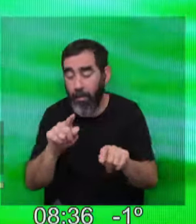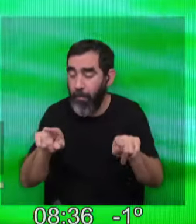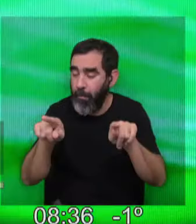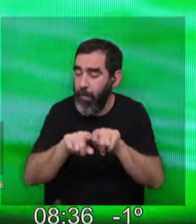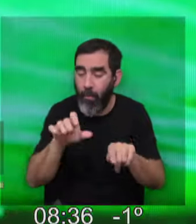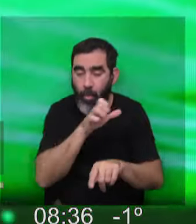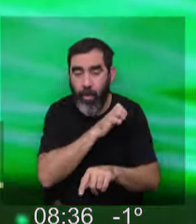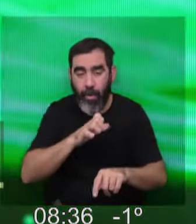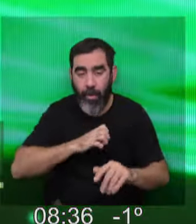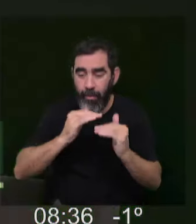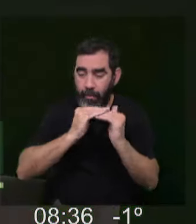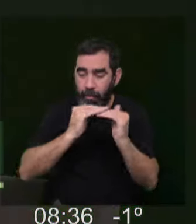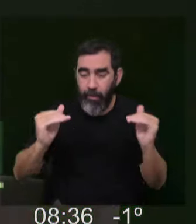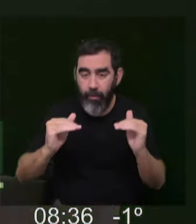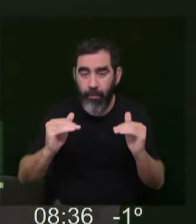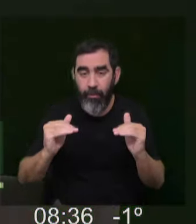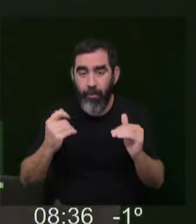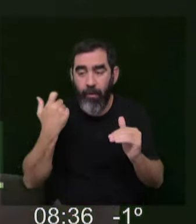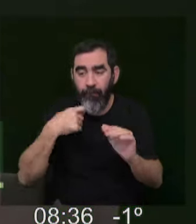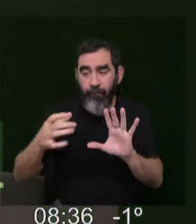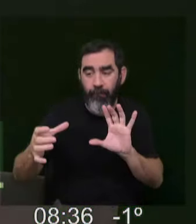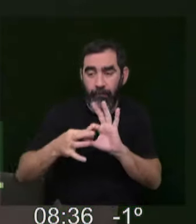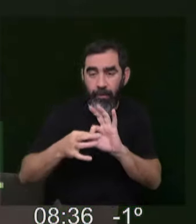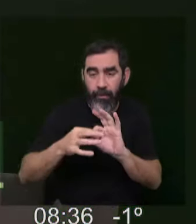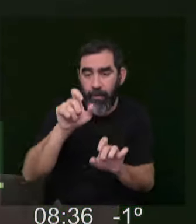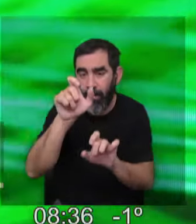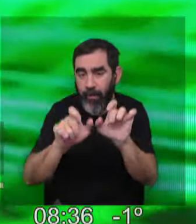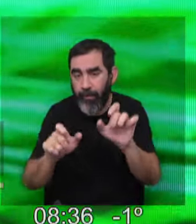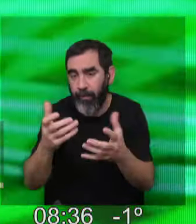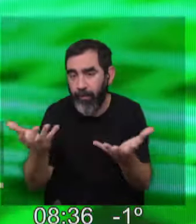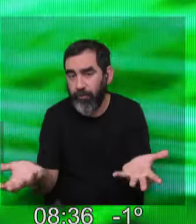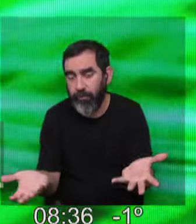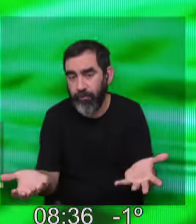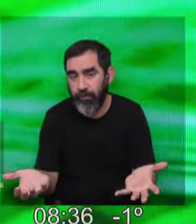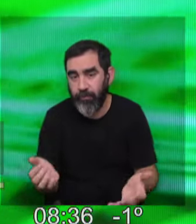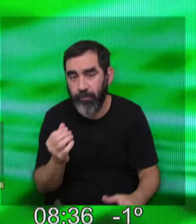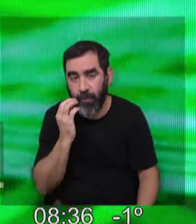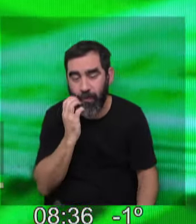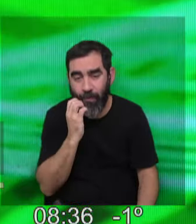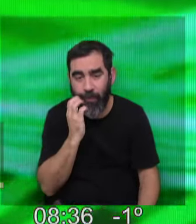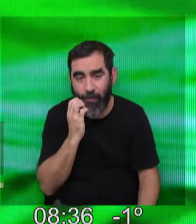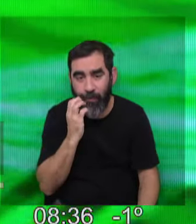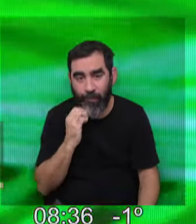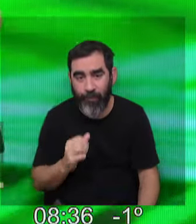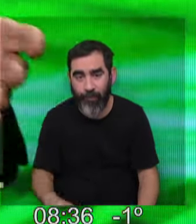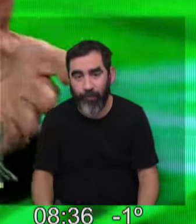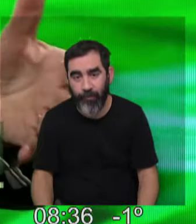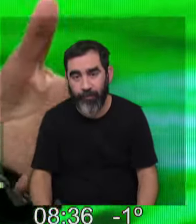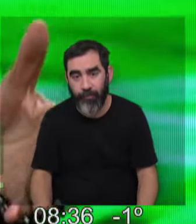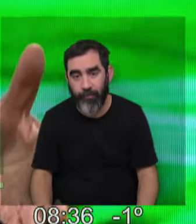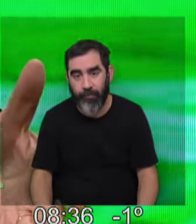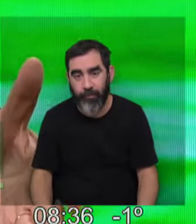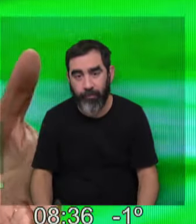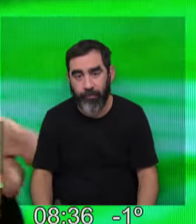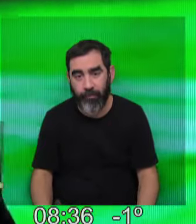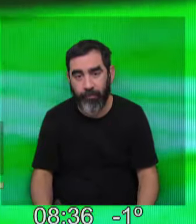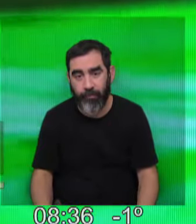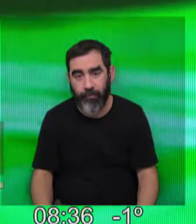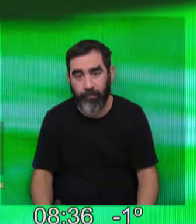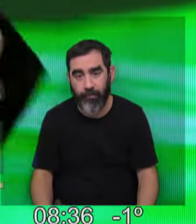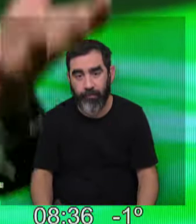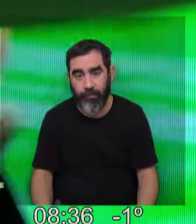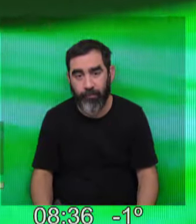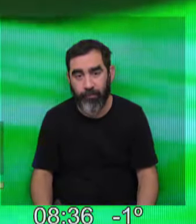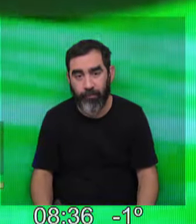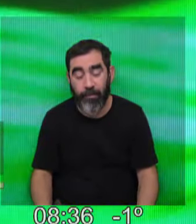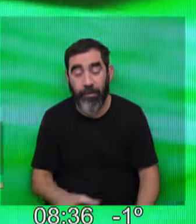mismo. ¿Y qué le falta? ¿Conectar con la gente? Entonces, ¿qué pasa? Para volver ya no lo distinguimos,